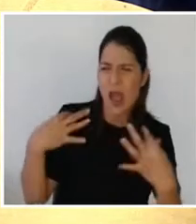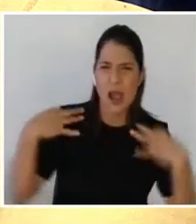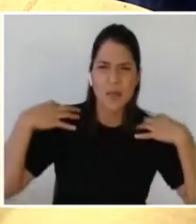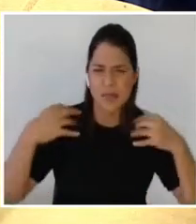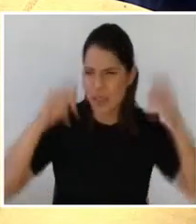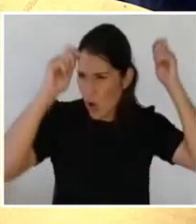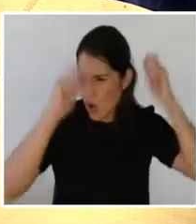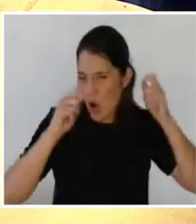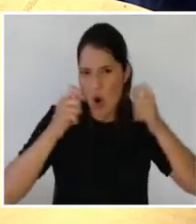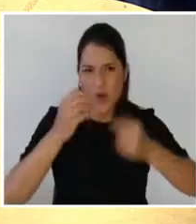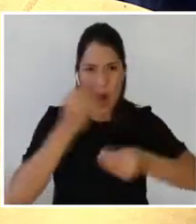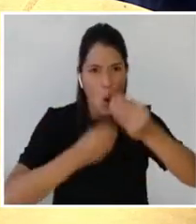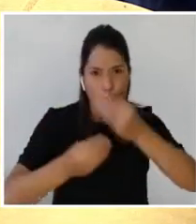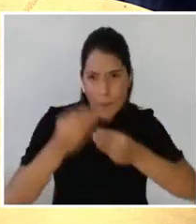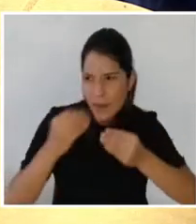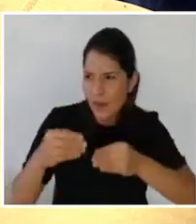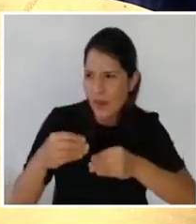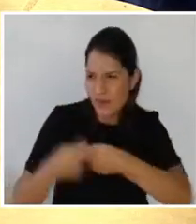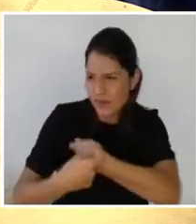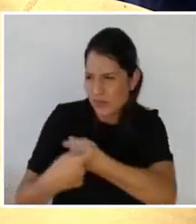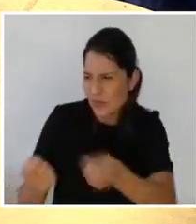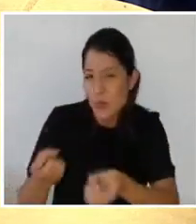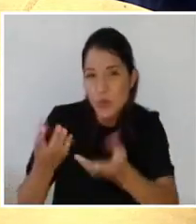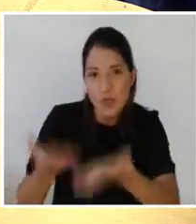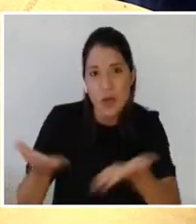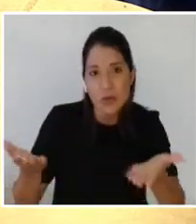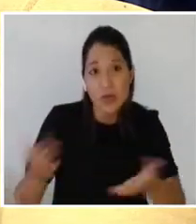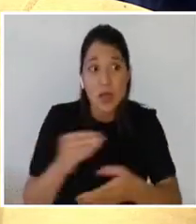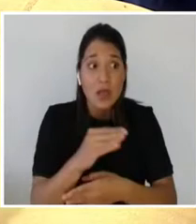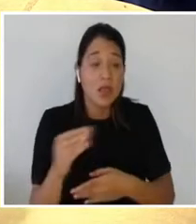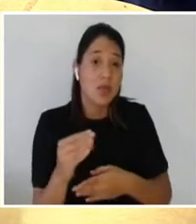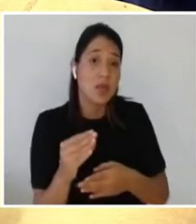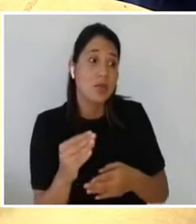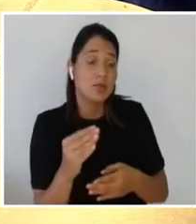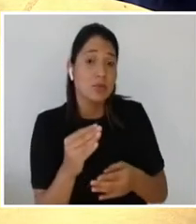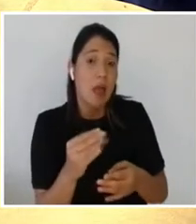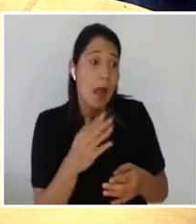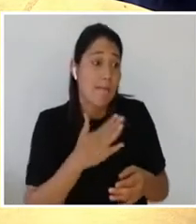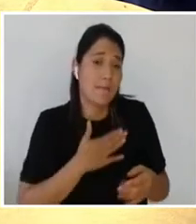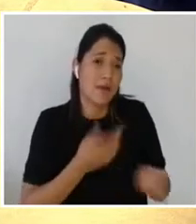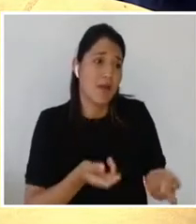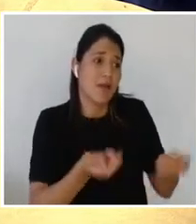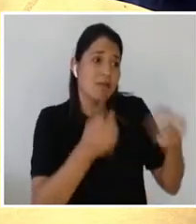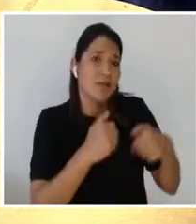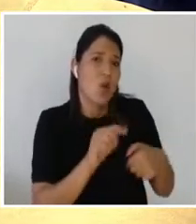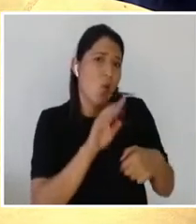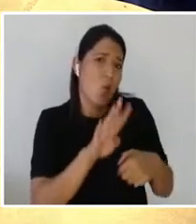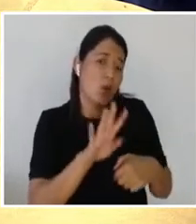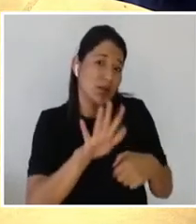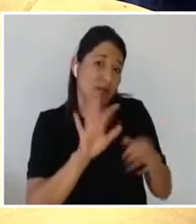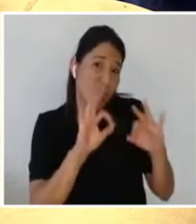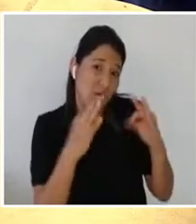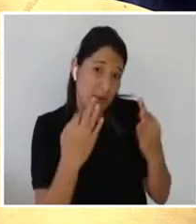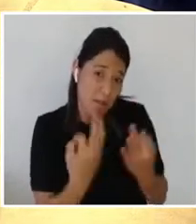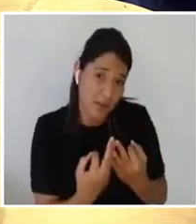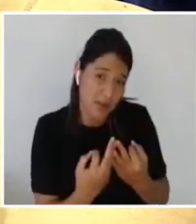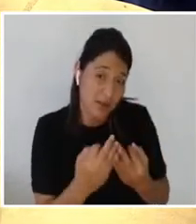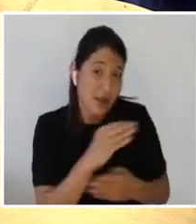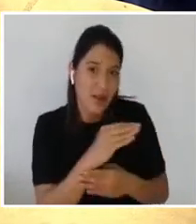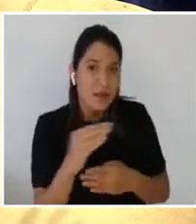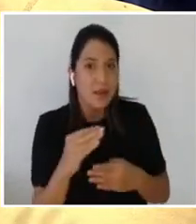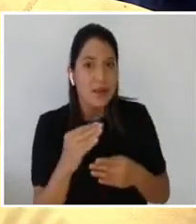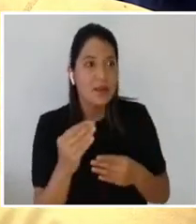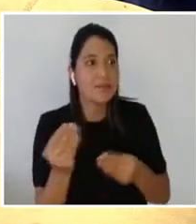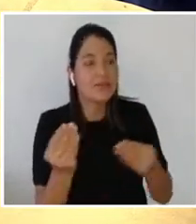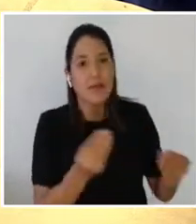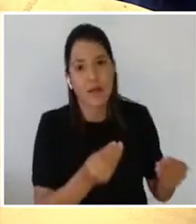llevarles un montón de cosas, y en mi caso solo fueron como 4 o 5 familiares, y tras de todo llevaron unos platos, ¿verdad?, que